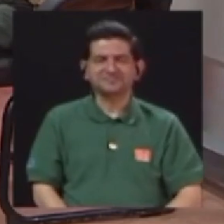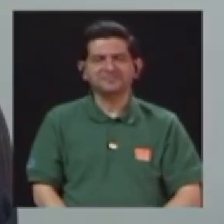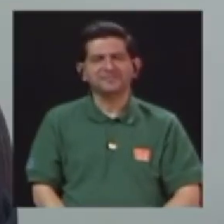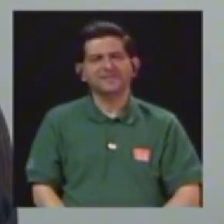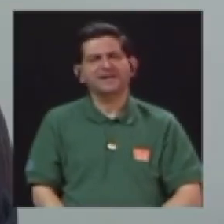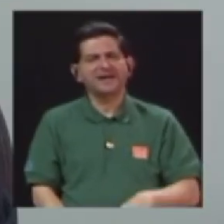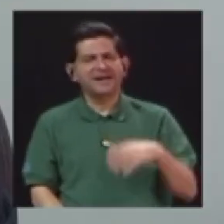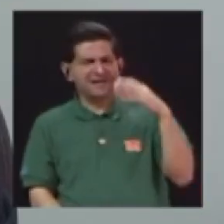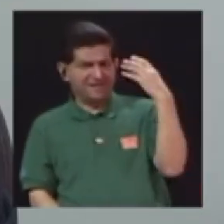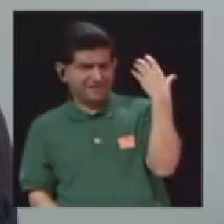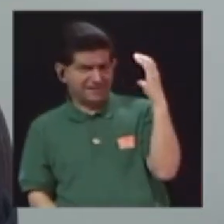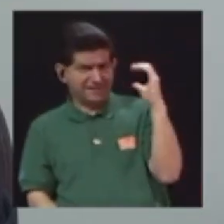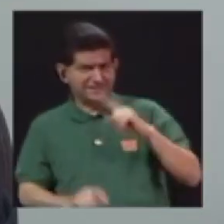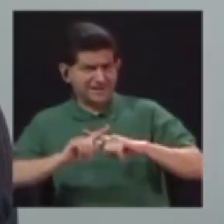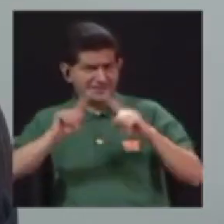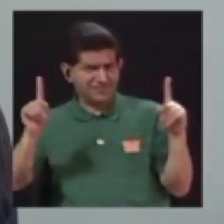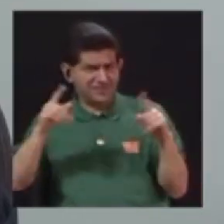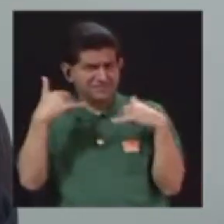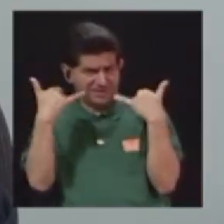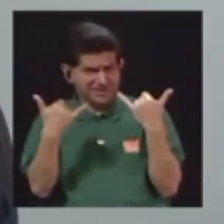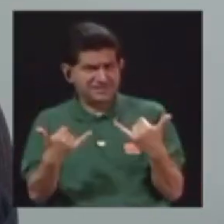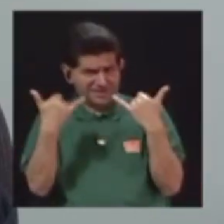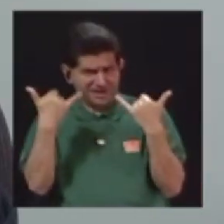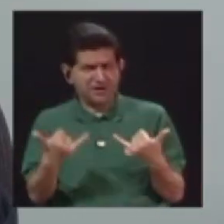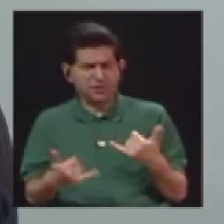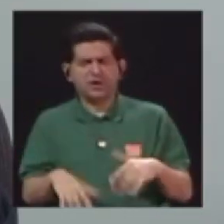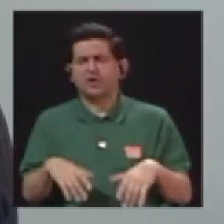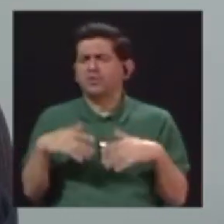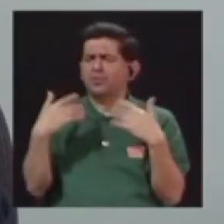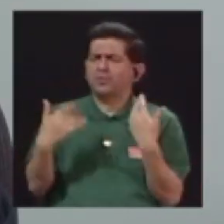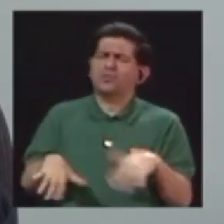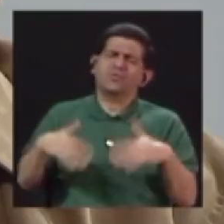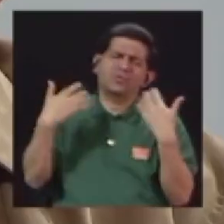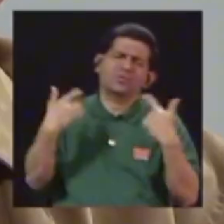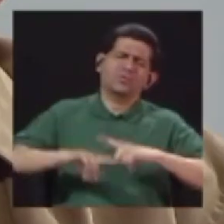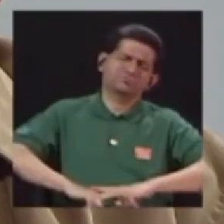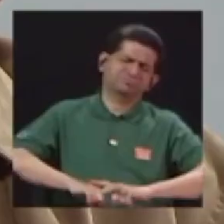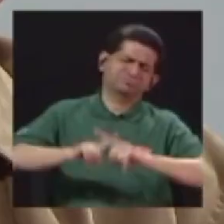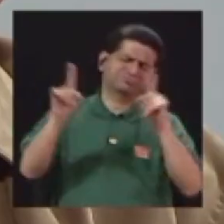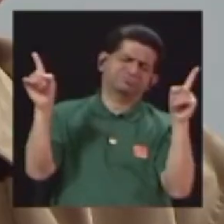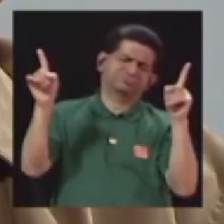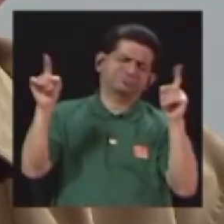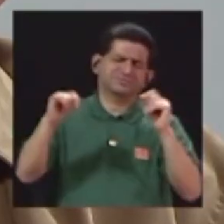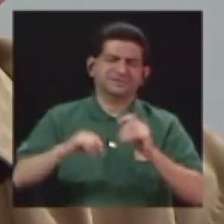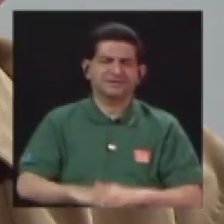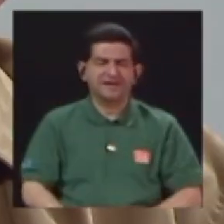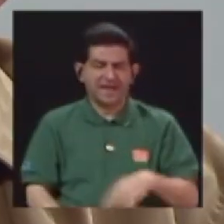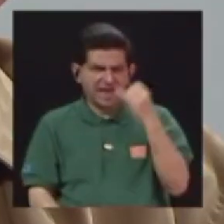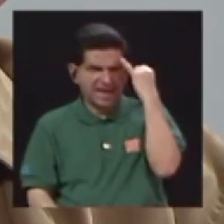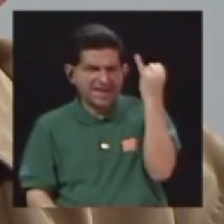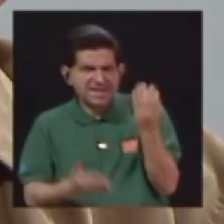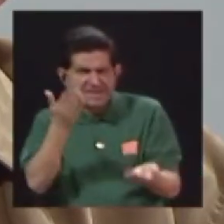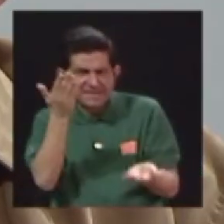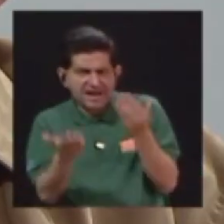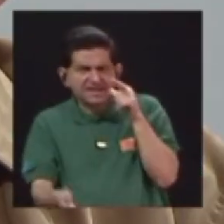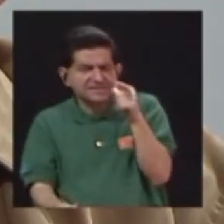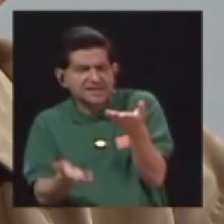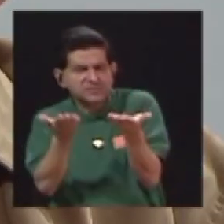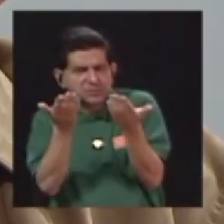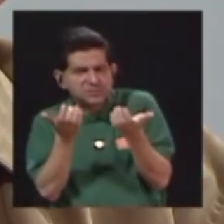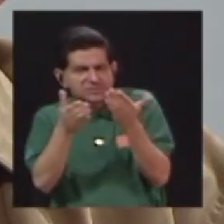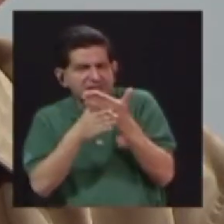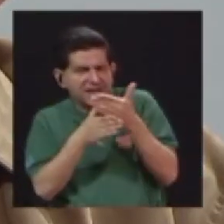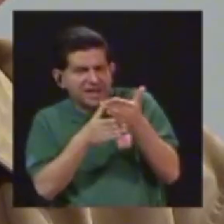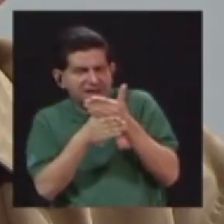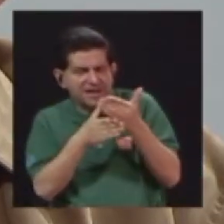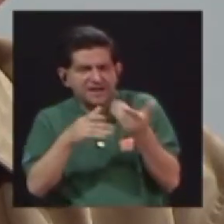Cartago era entonces muy distinto del Cartago de ahora. Muy distinto del Cartago de ahora. ¿Alguna idea particular que quiera